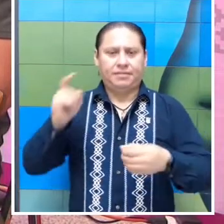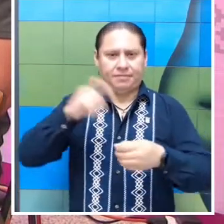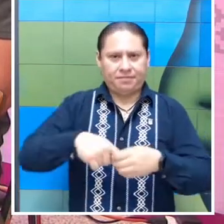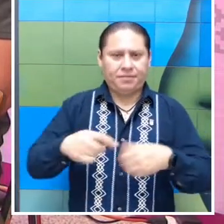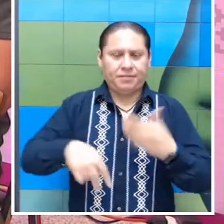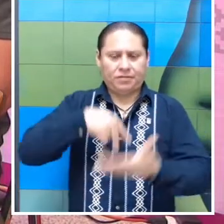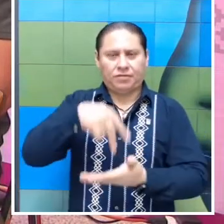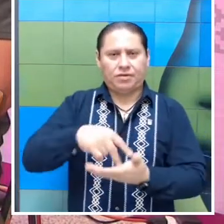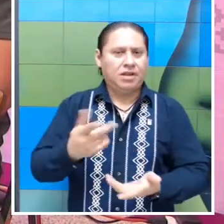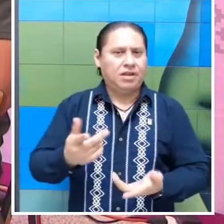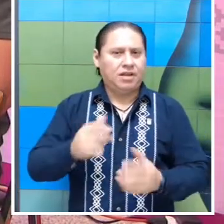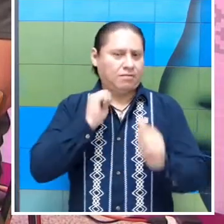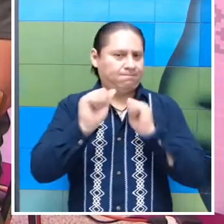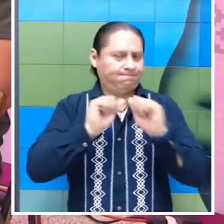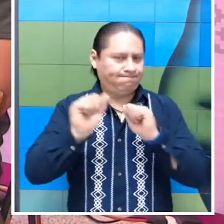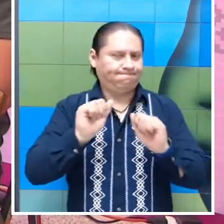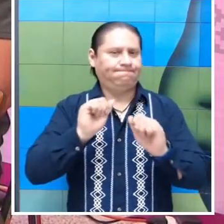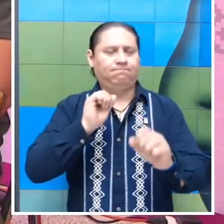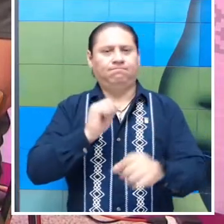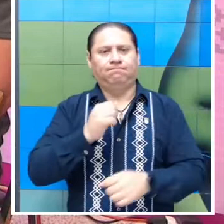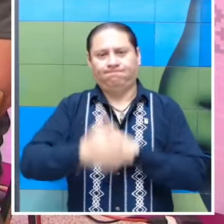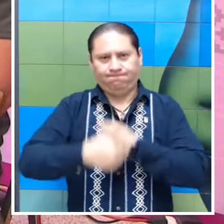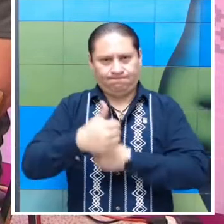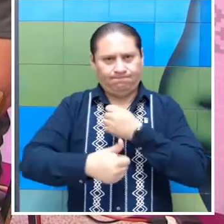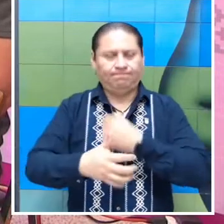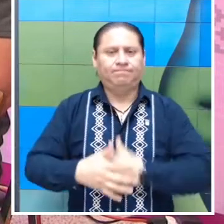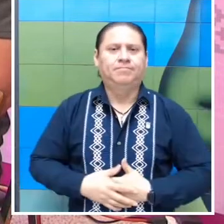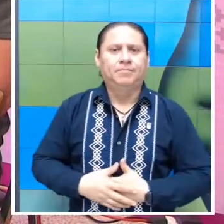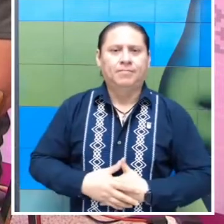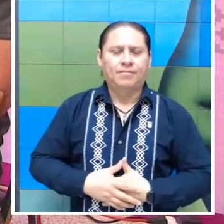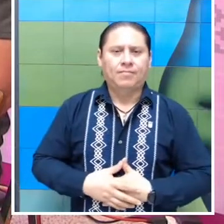en la rifa final de ese día. Y